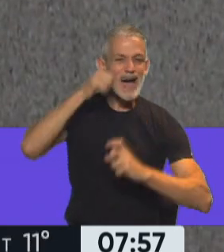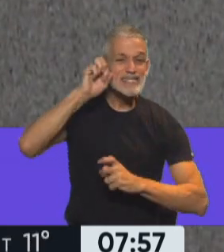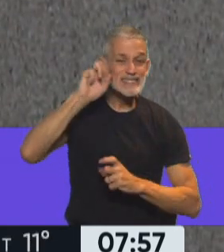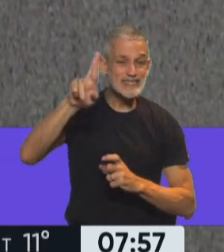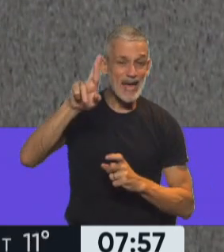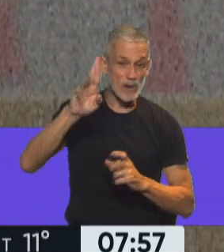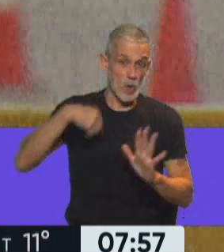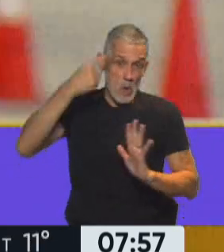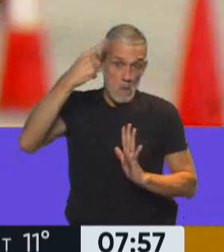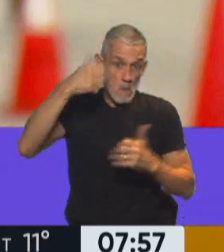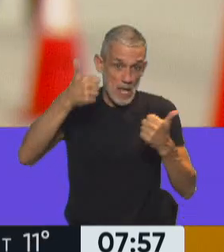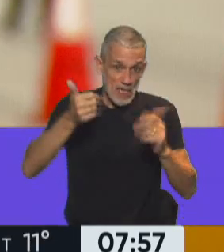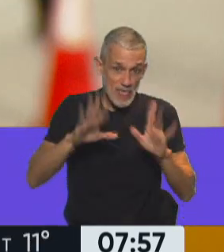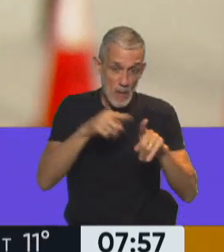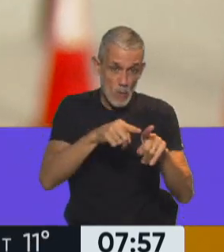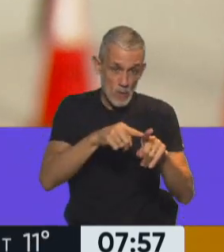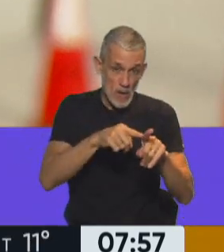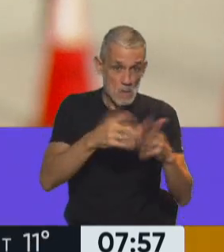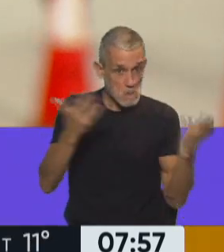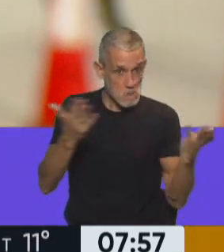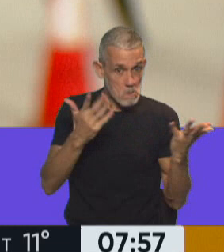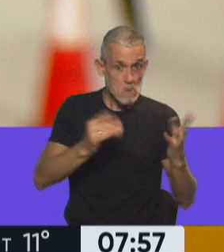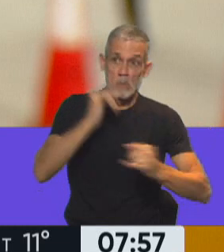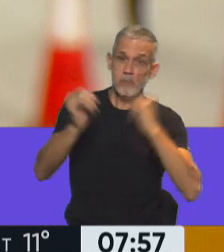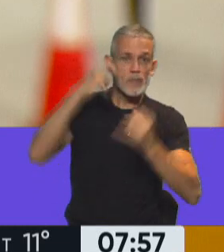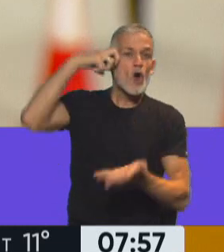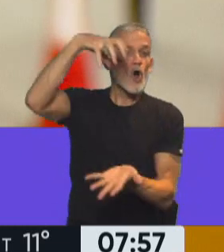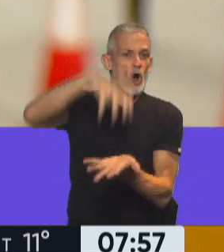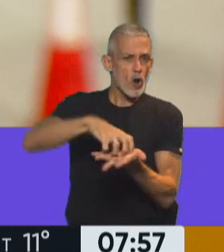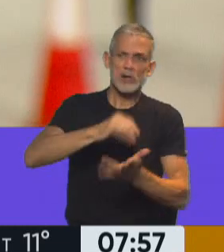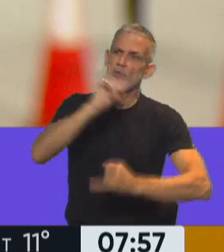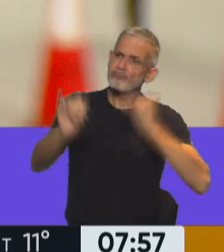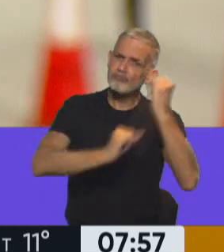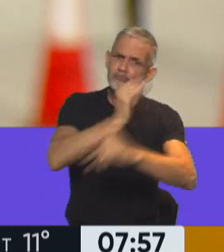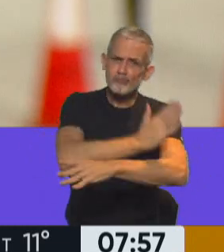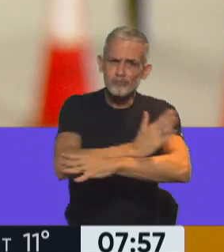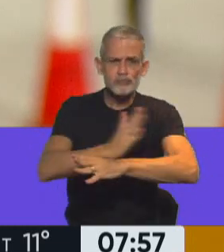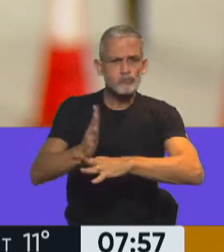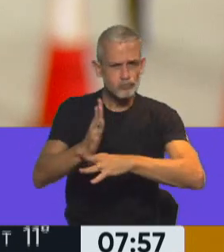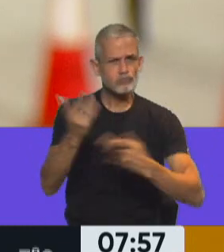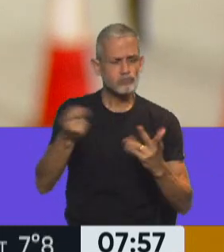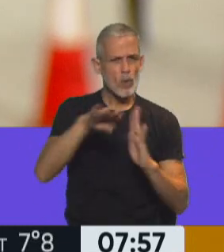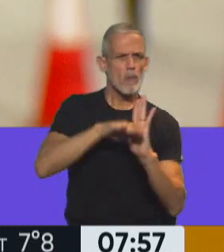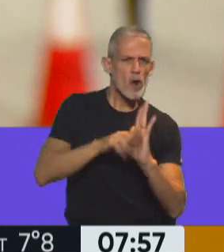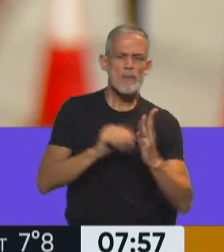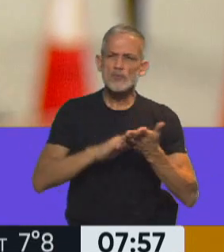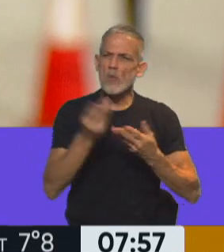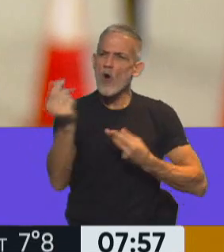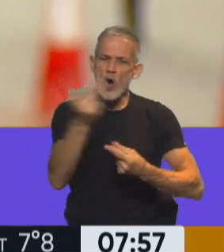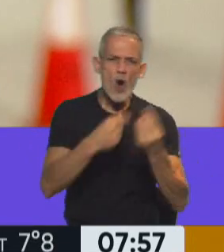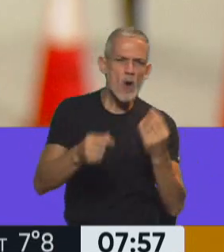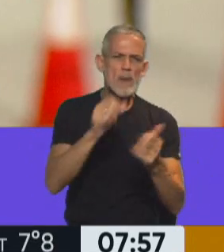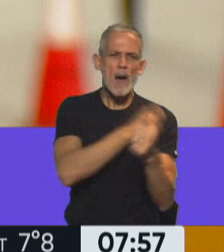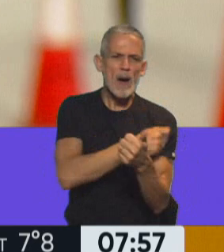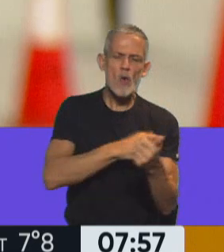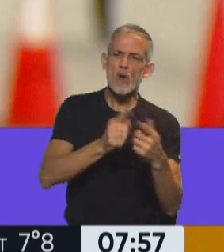parece una buena iniciativa que se vaya a informar al Congreso. O sea, todo el programa de compras de vacunas, aquellas que se pudieron avanzar